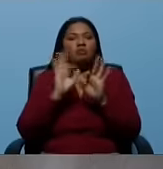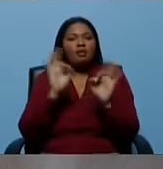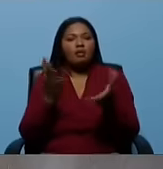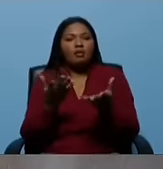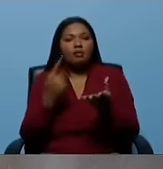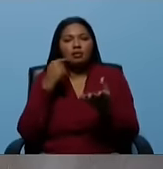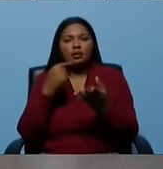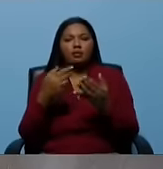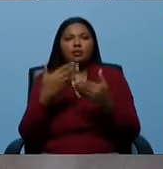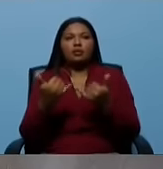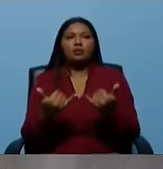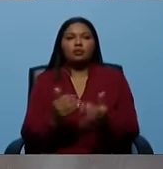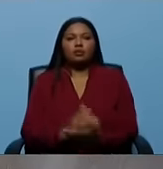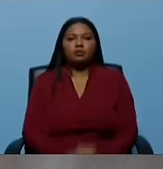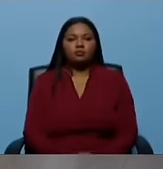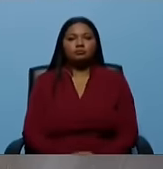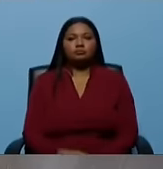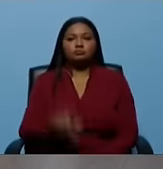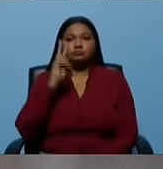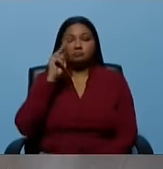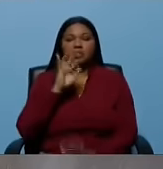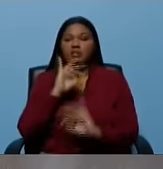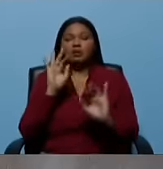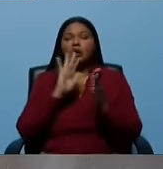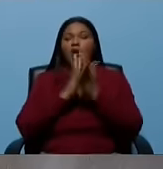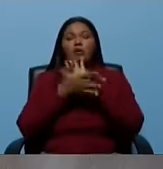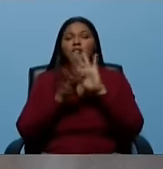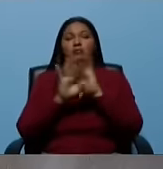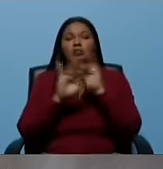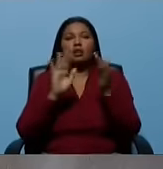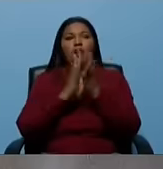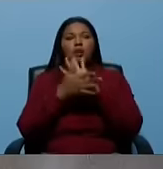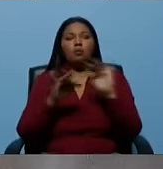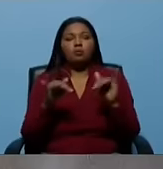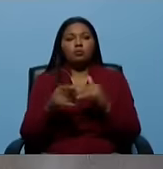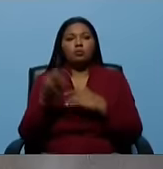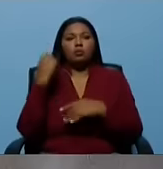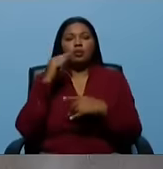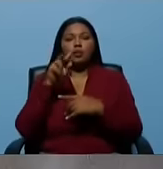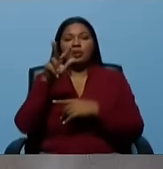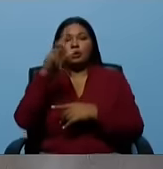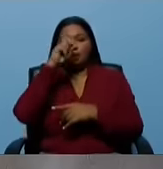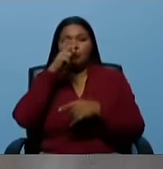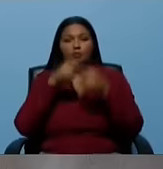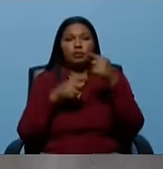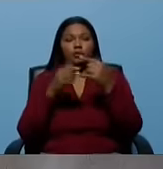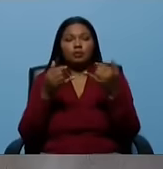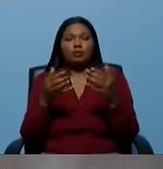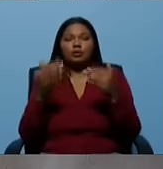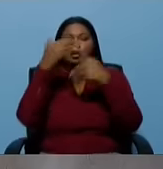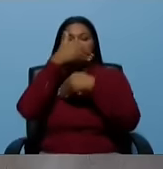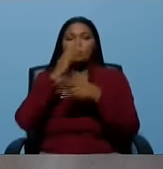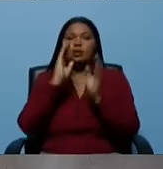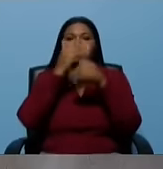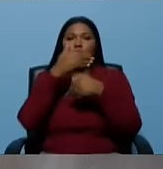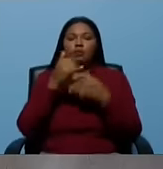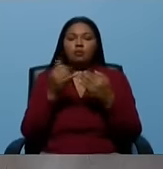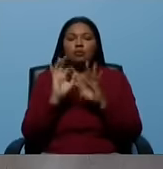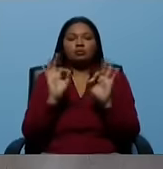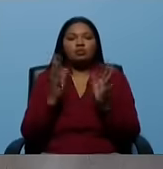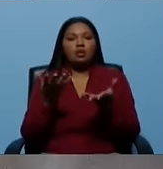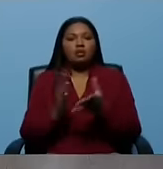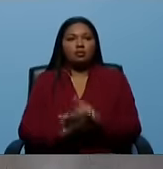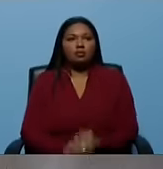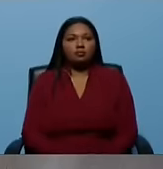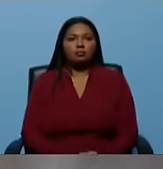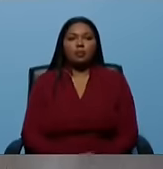ellos hicieron eso y después Mira fíjate Ya Ay no Mira se devolvió al esat luego de 3 años y medio que estuvo secuestrado y no pasó absolutamente